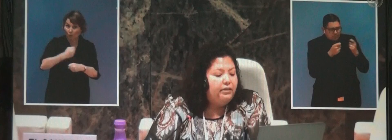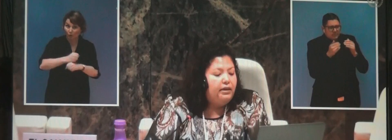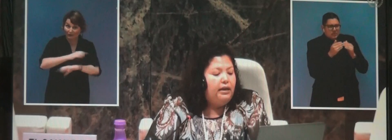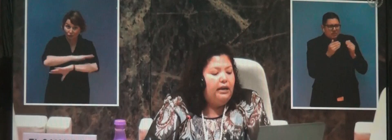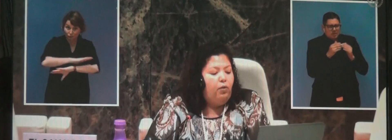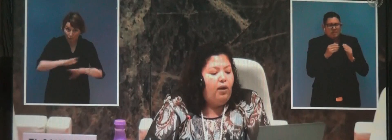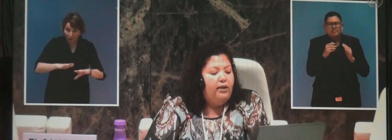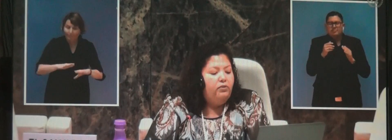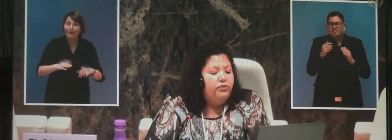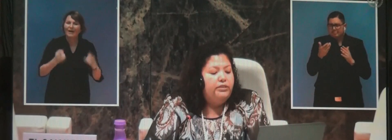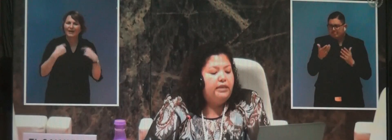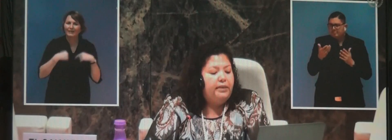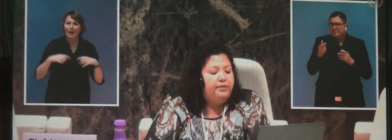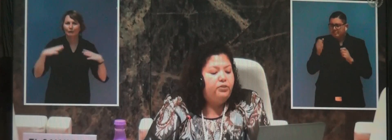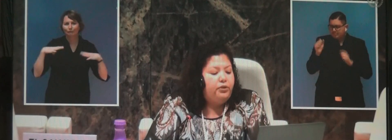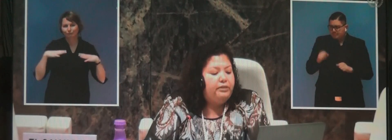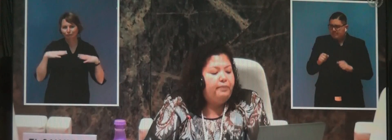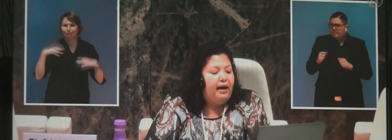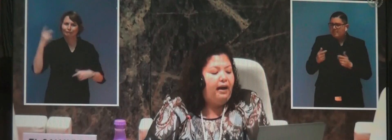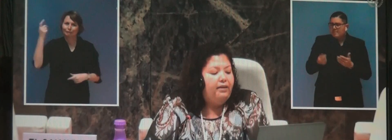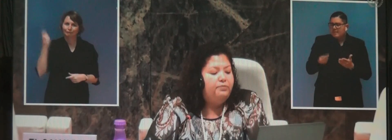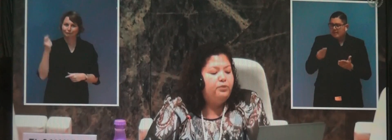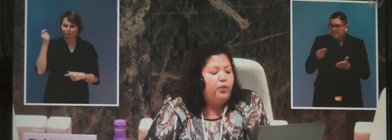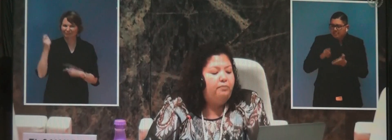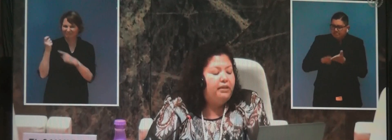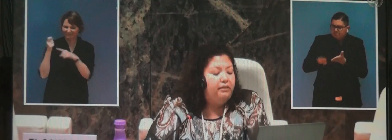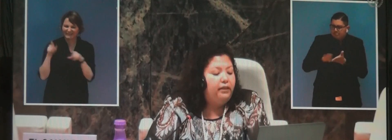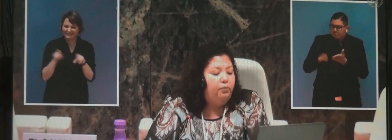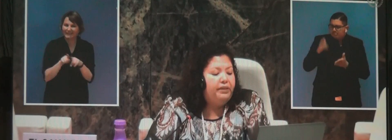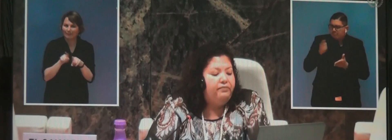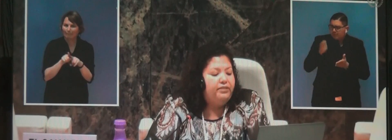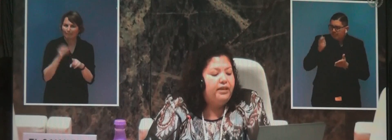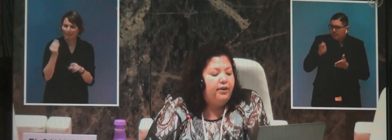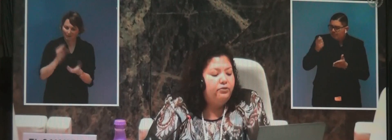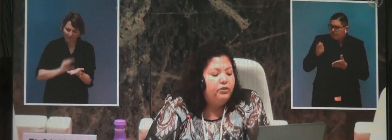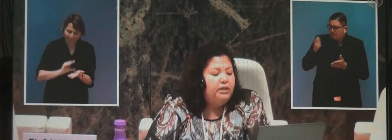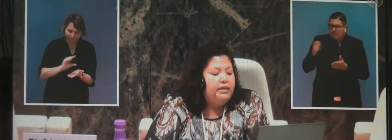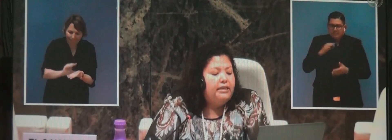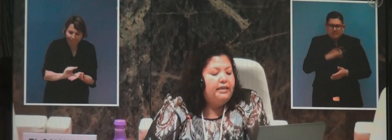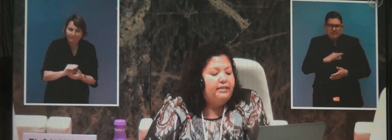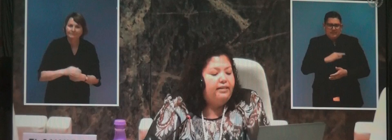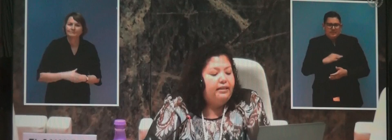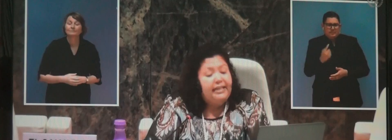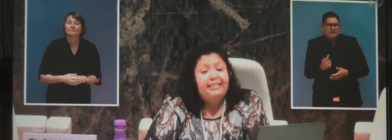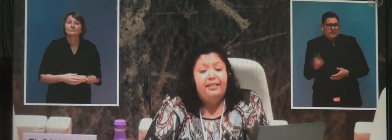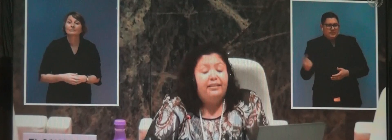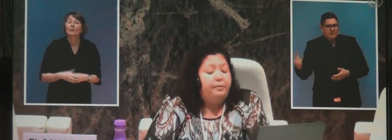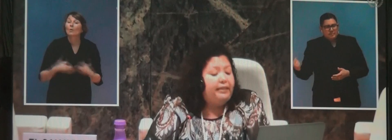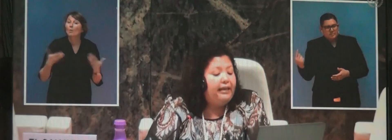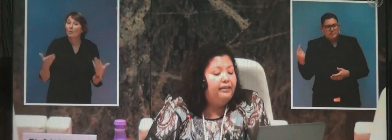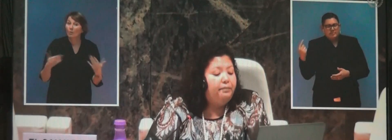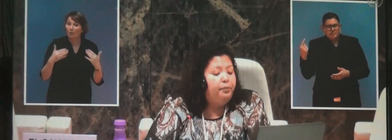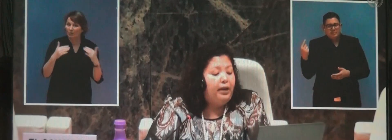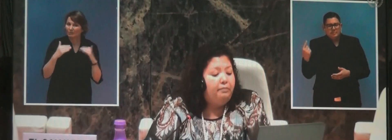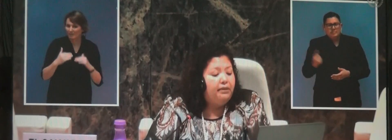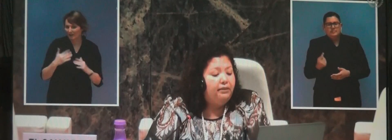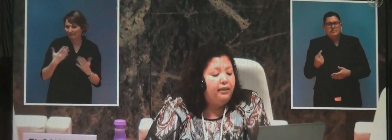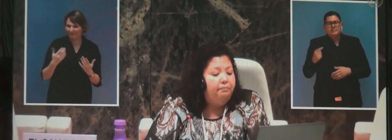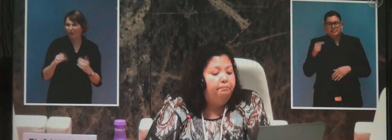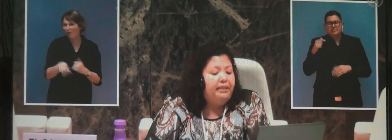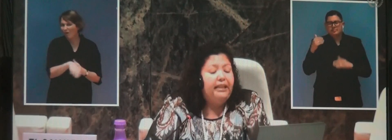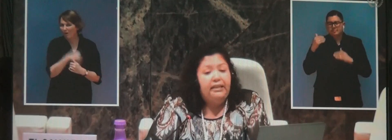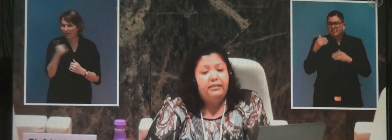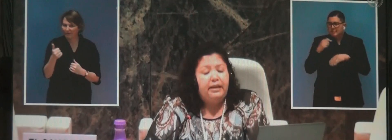periódicas, las cuales consisten en pensiones pagadas mensualmente a los beneficiarios que se determinarán